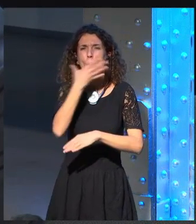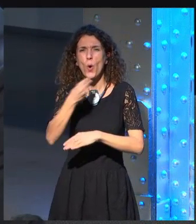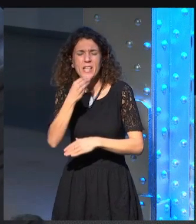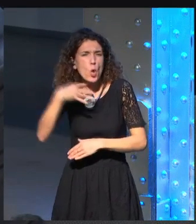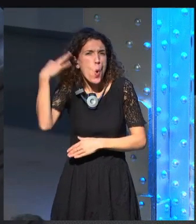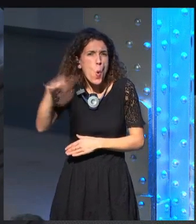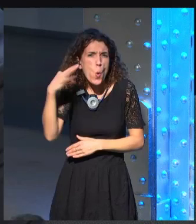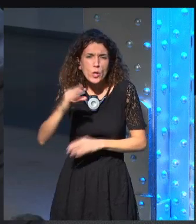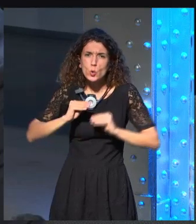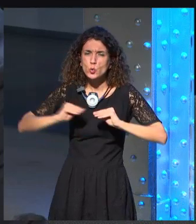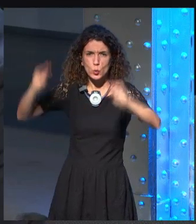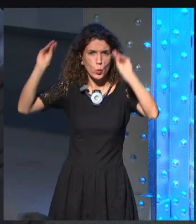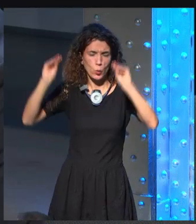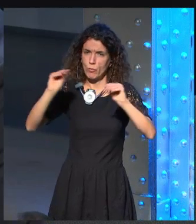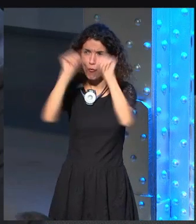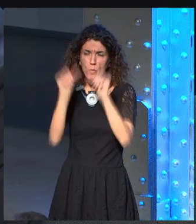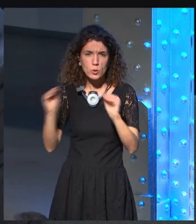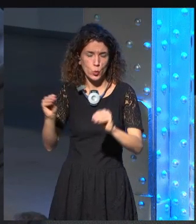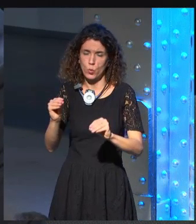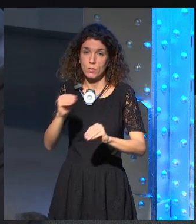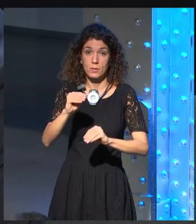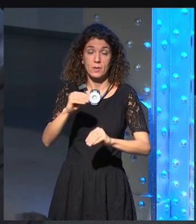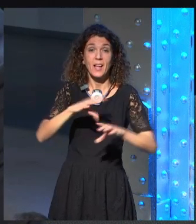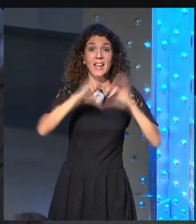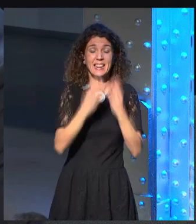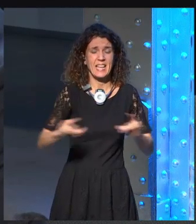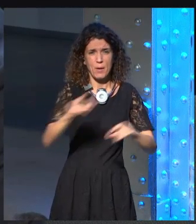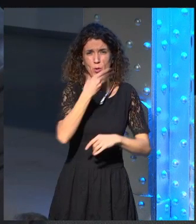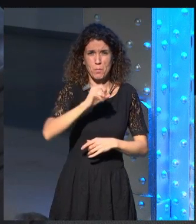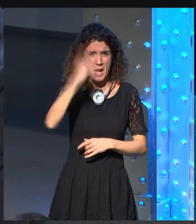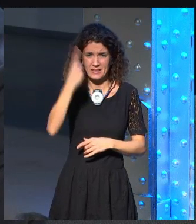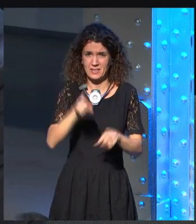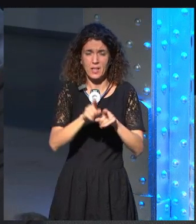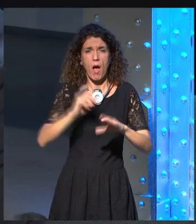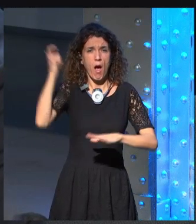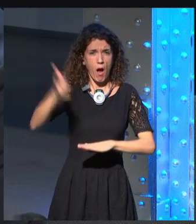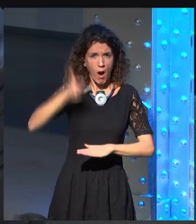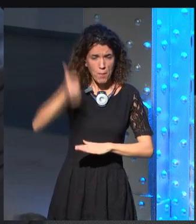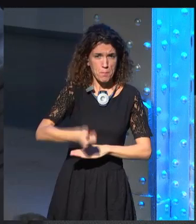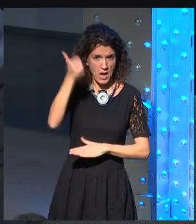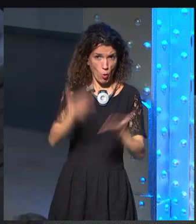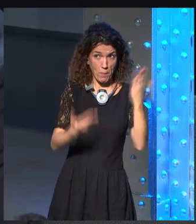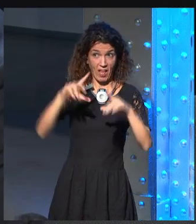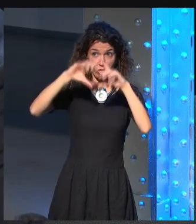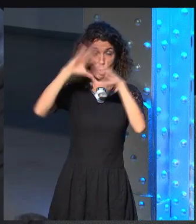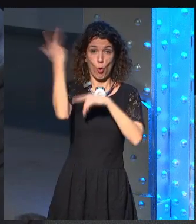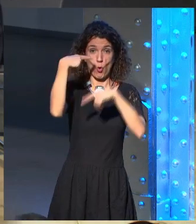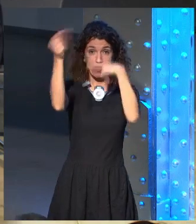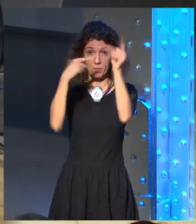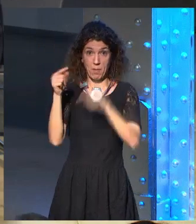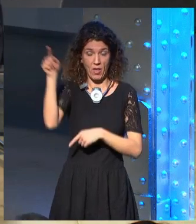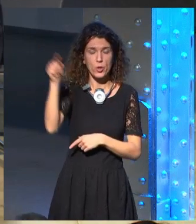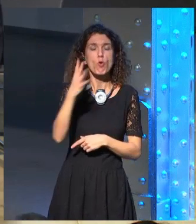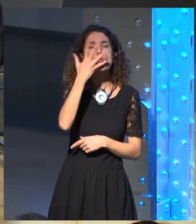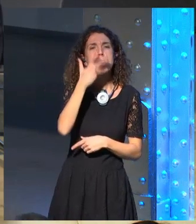son únicos en su propia forma, pero en la Tierra lo son aún más y duran muchísimo más. ¿Sabes? Porque